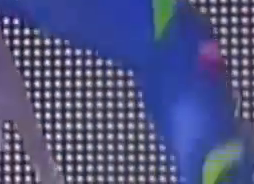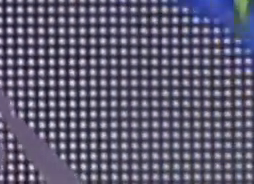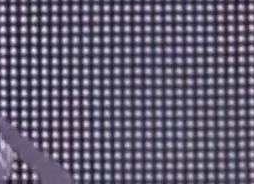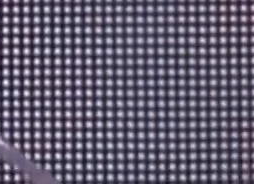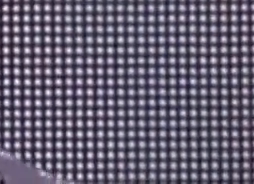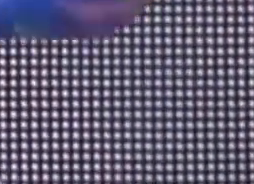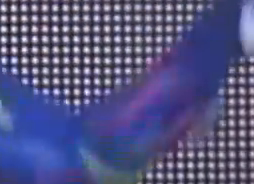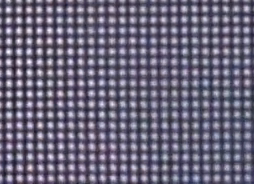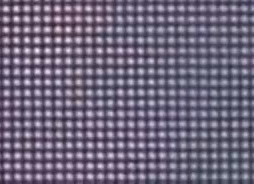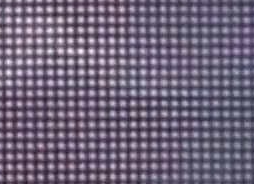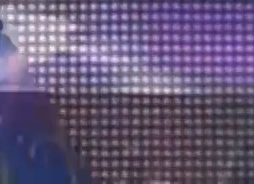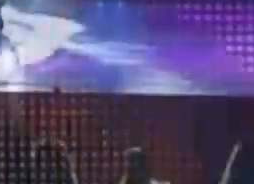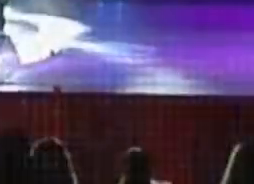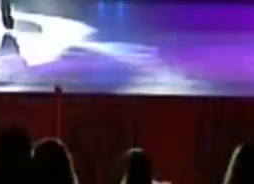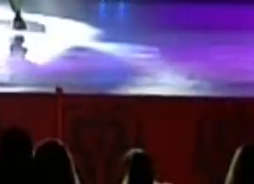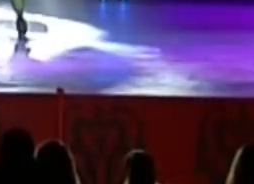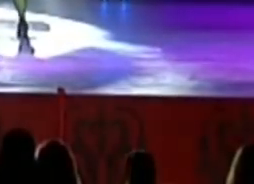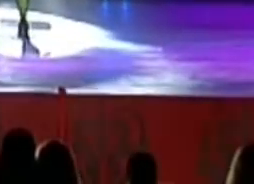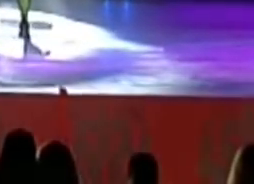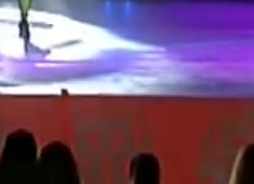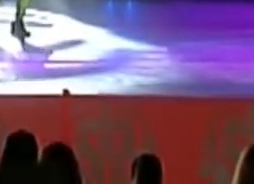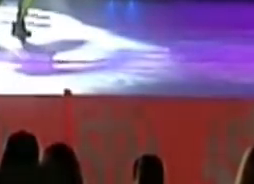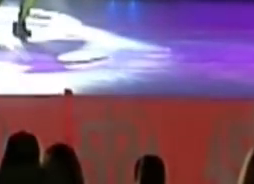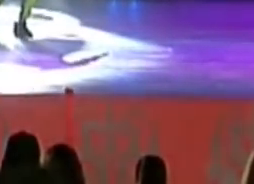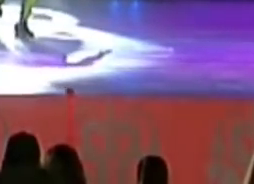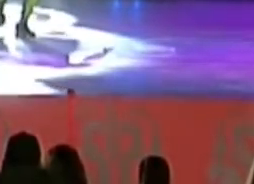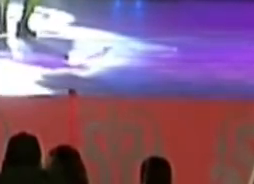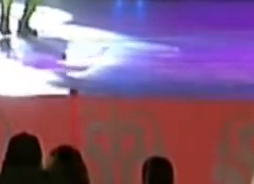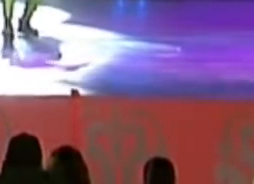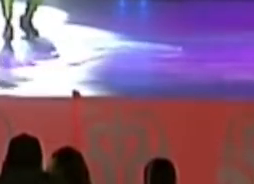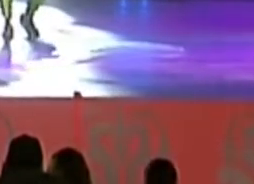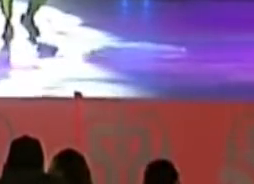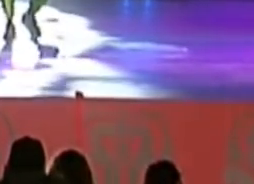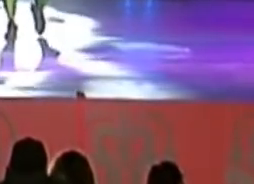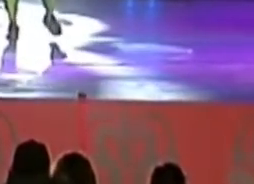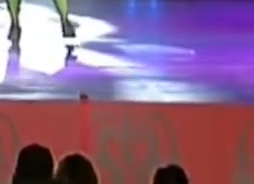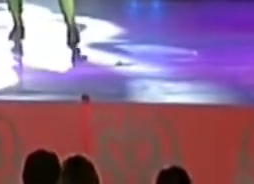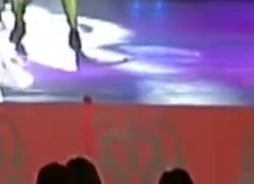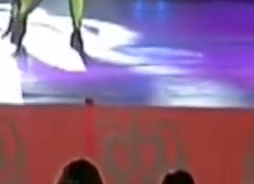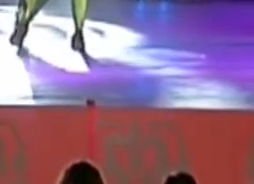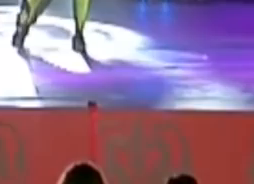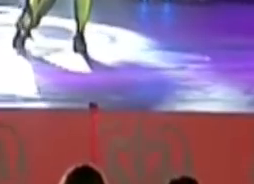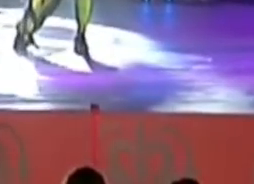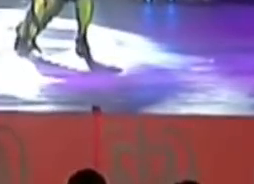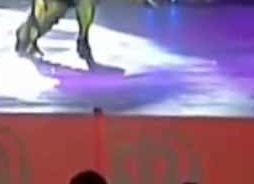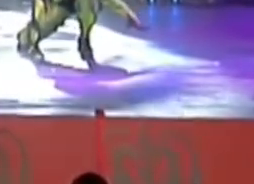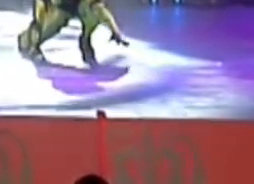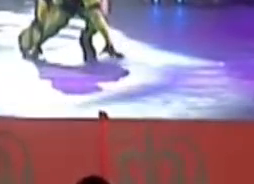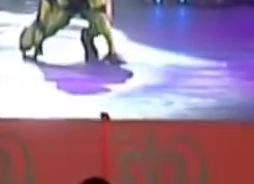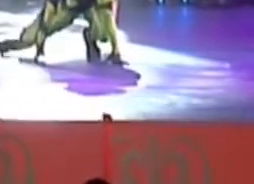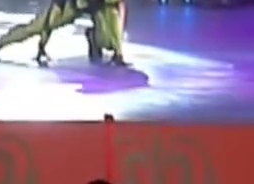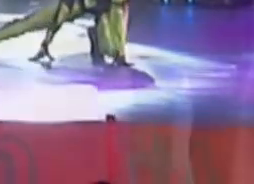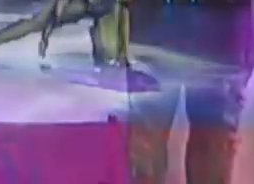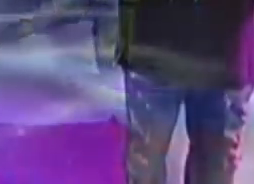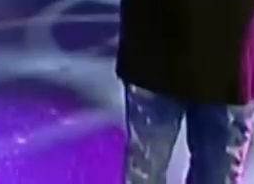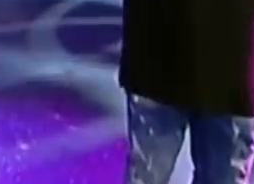ojo de Agamotto, gema milenaria que da su portador control del tiempo y del espacio.